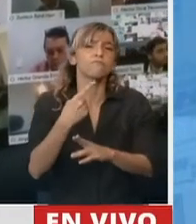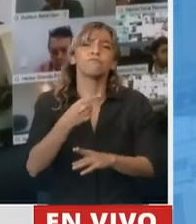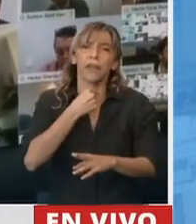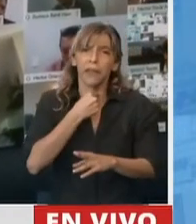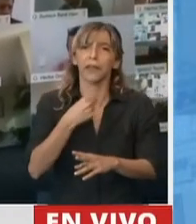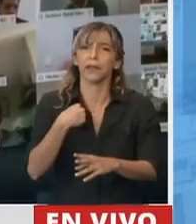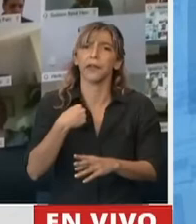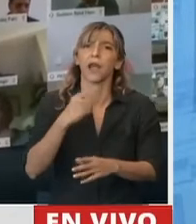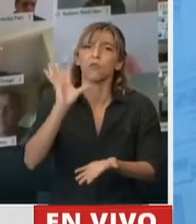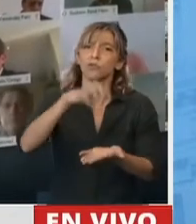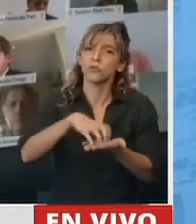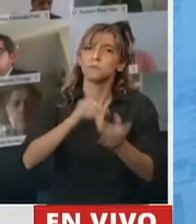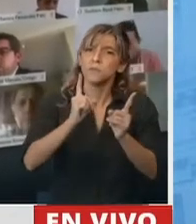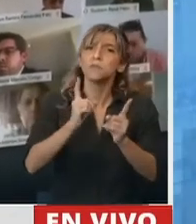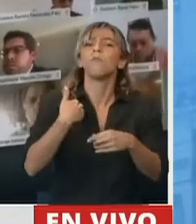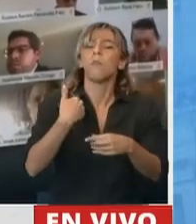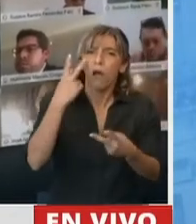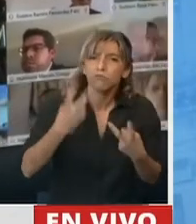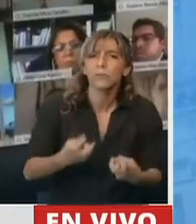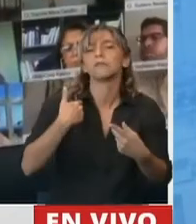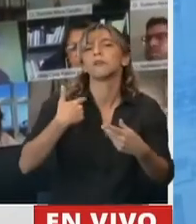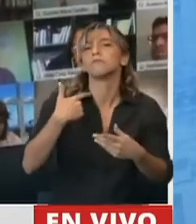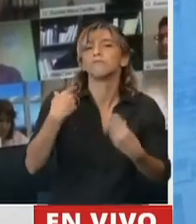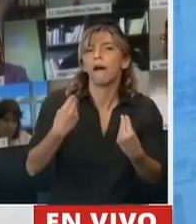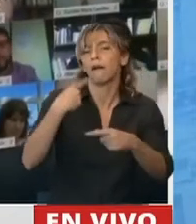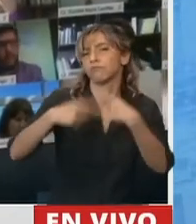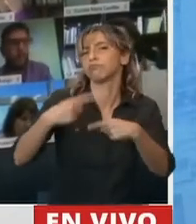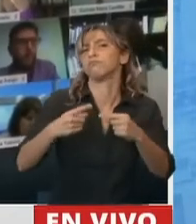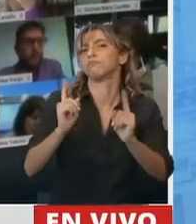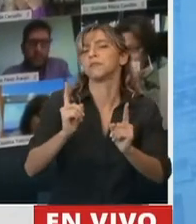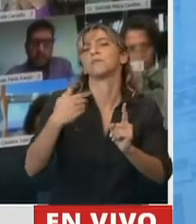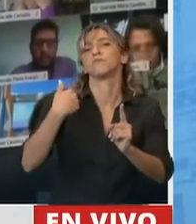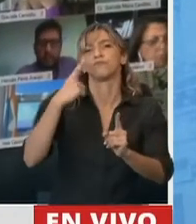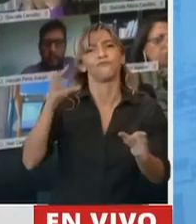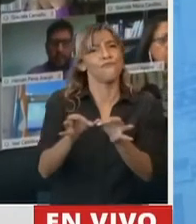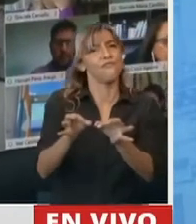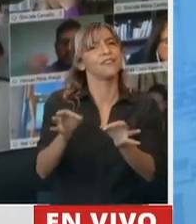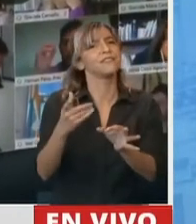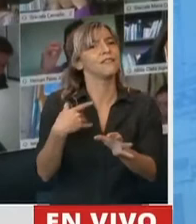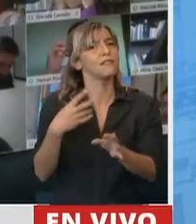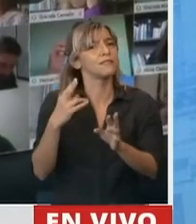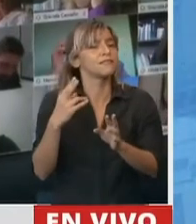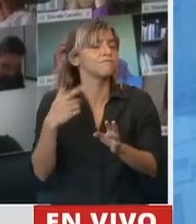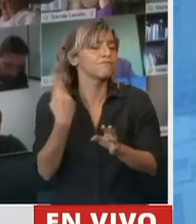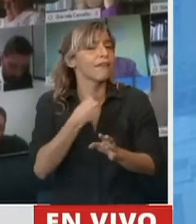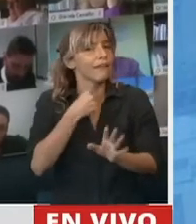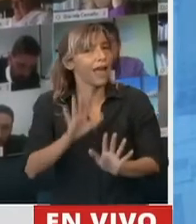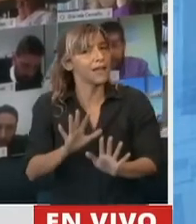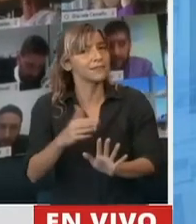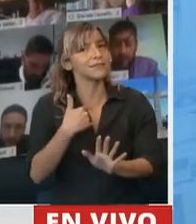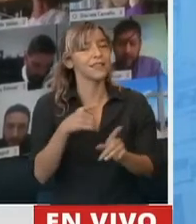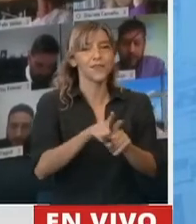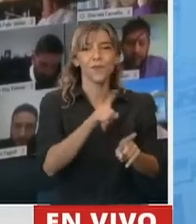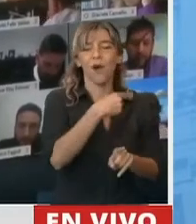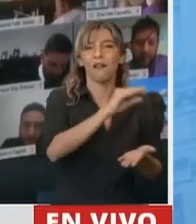secretaria dónde el exdiputado filmus sé que va a trabajar muy ferviente mente para seguir